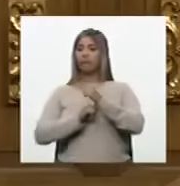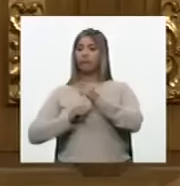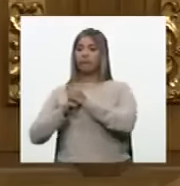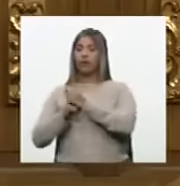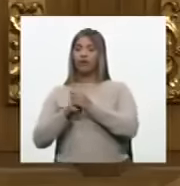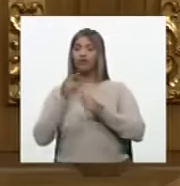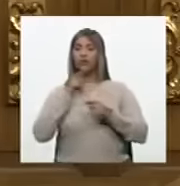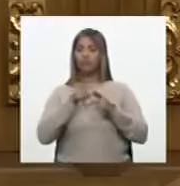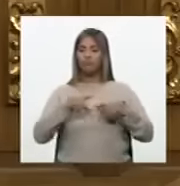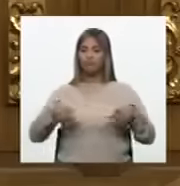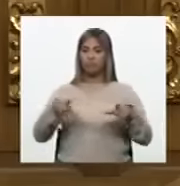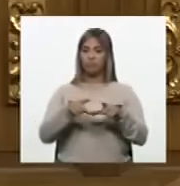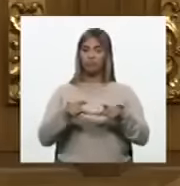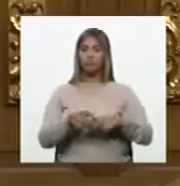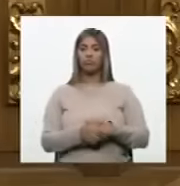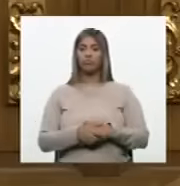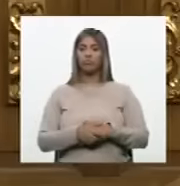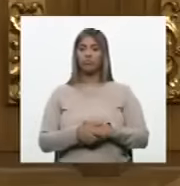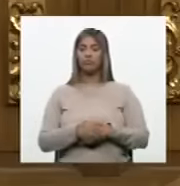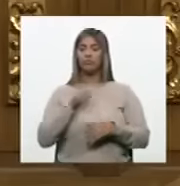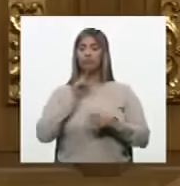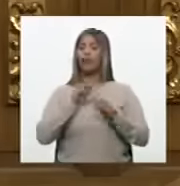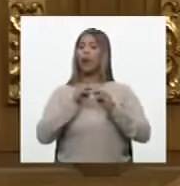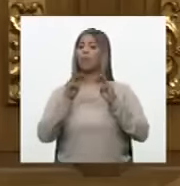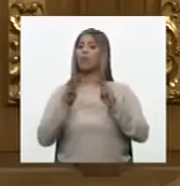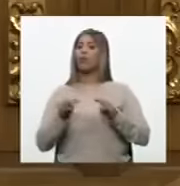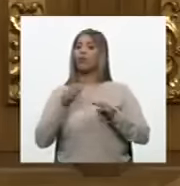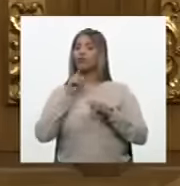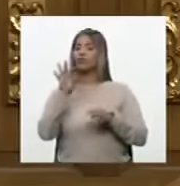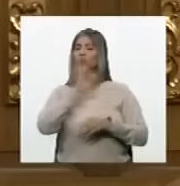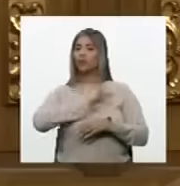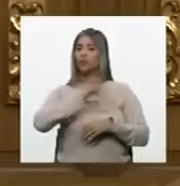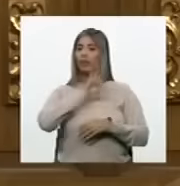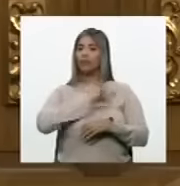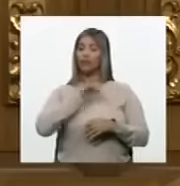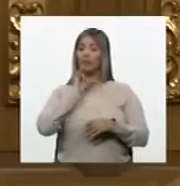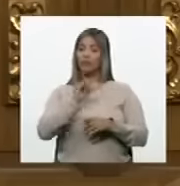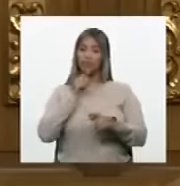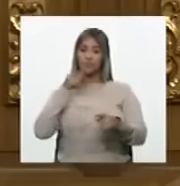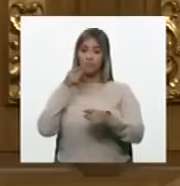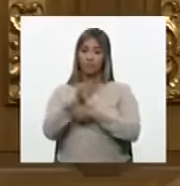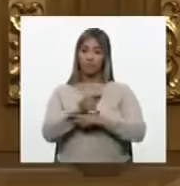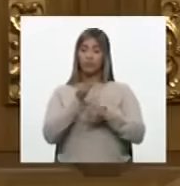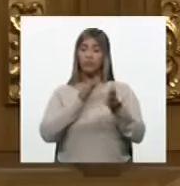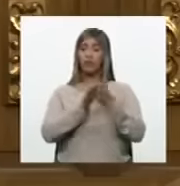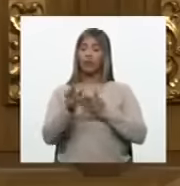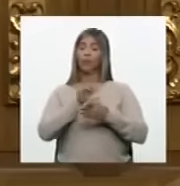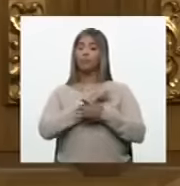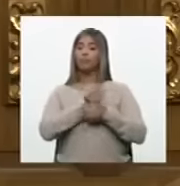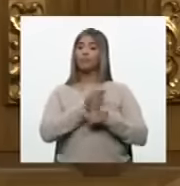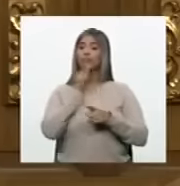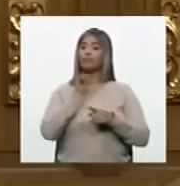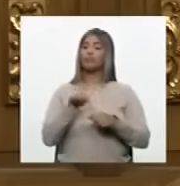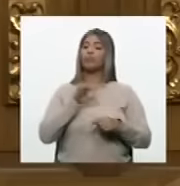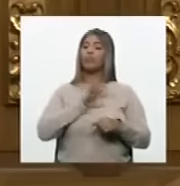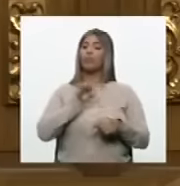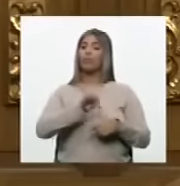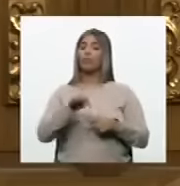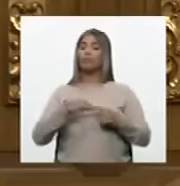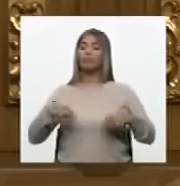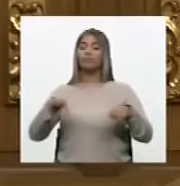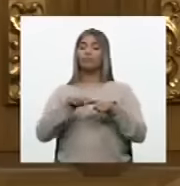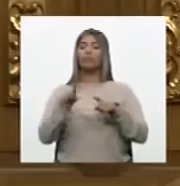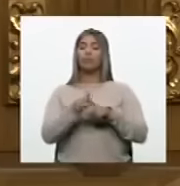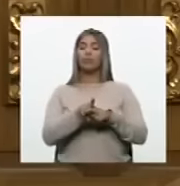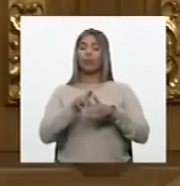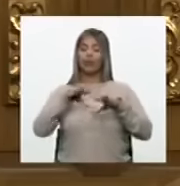a la territorialización del modelo socialista e instruyó sobre el fortalecimiento del poder popular para